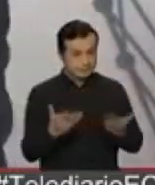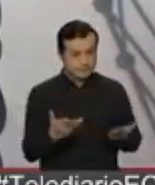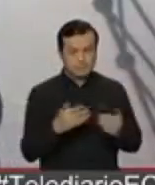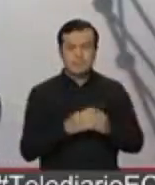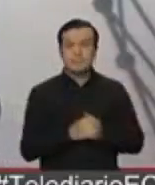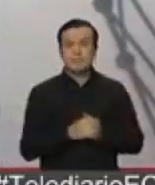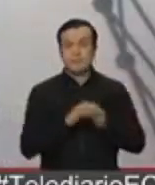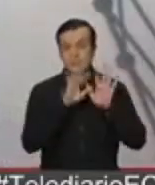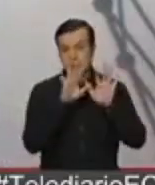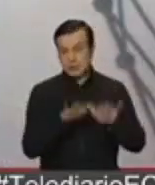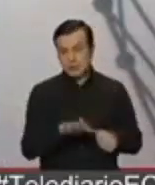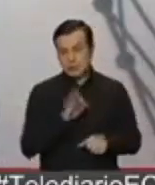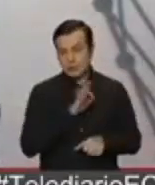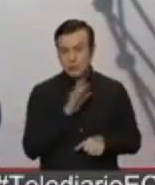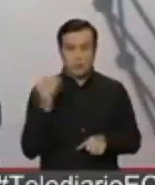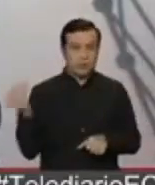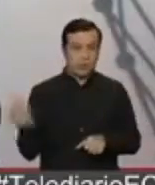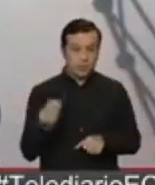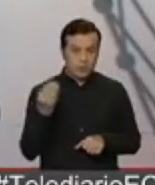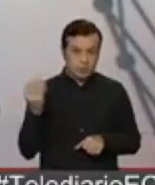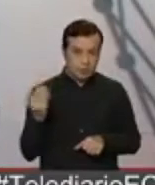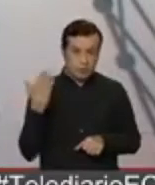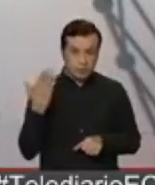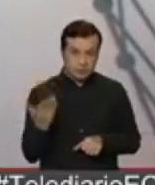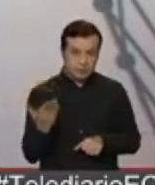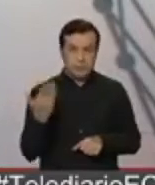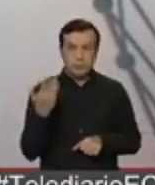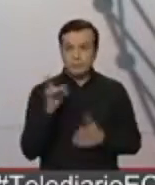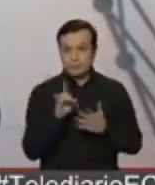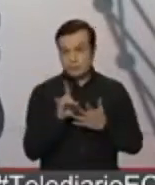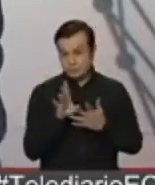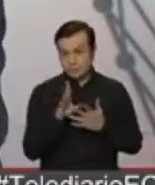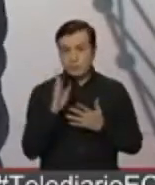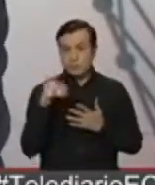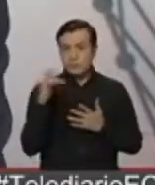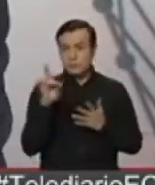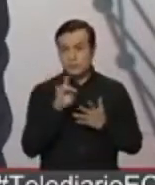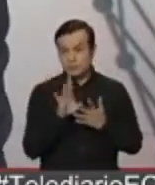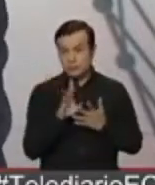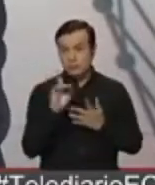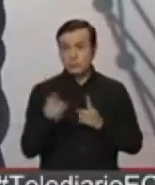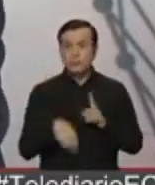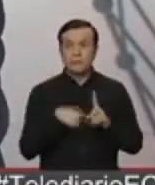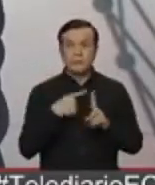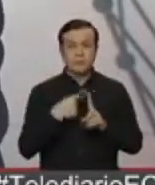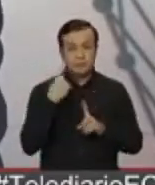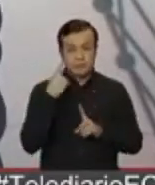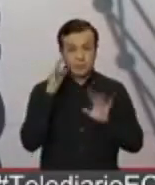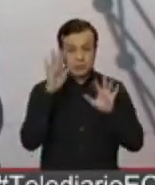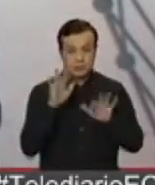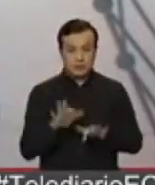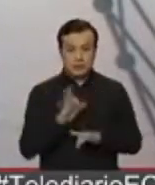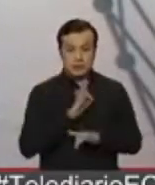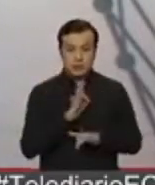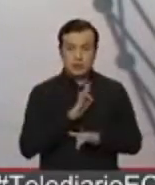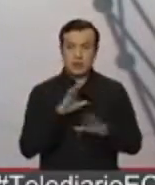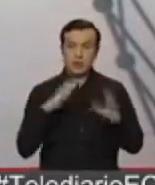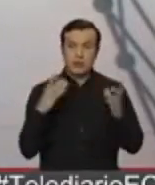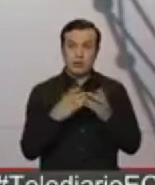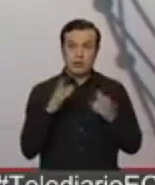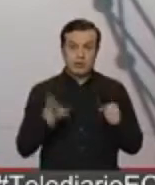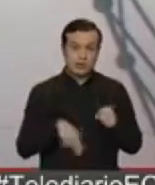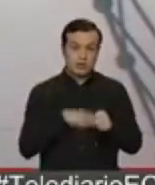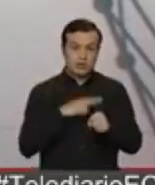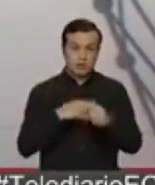secretaria técnica de juventudes que será suprimida en los próximos días también se suman la secretaría técnica del comité nacional de